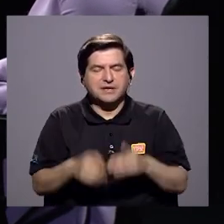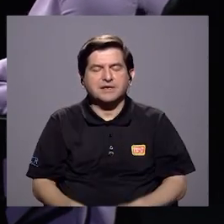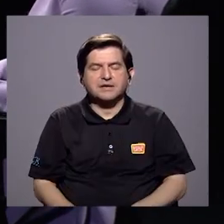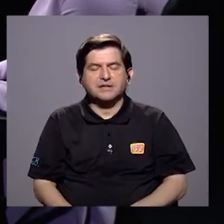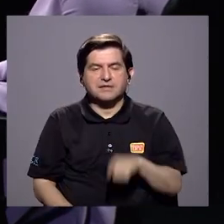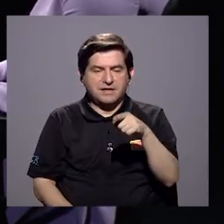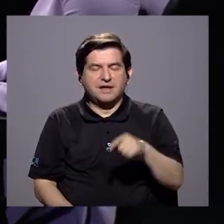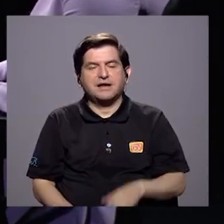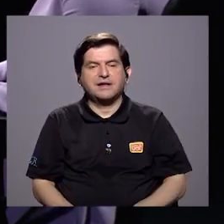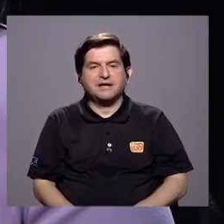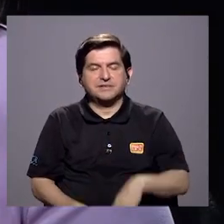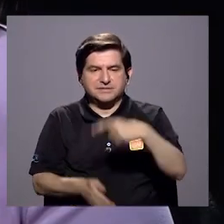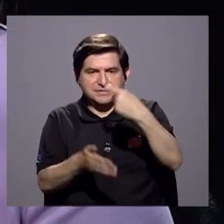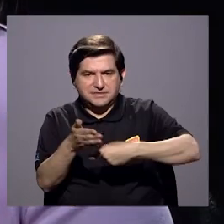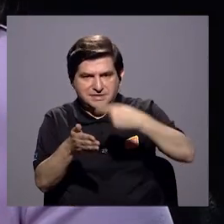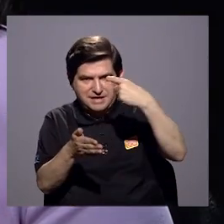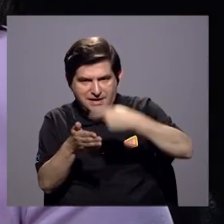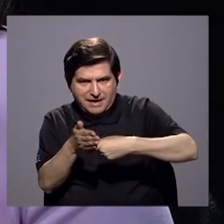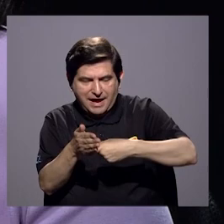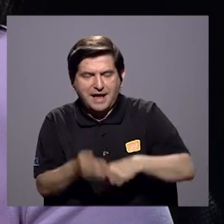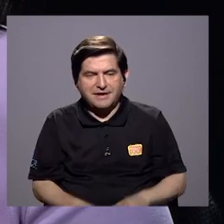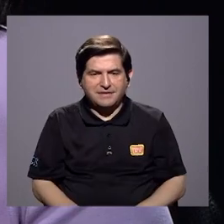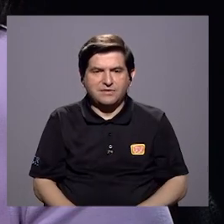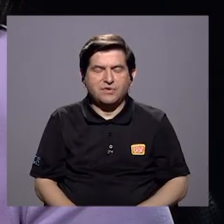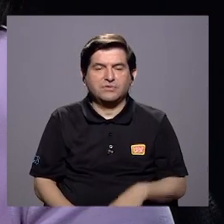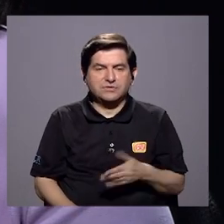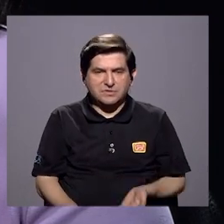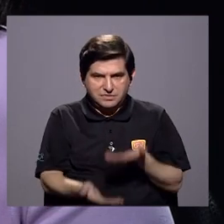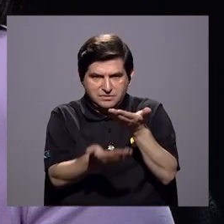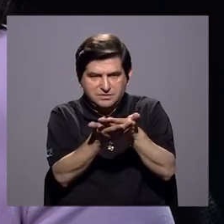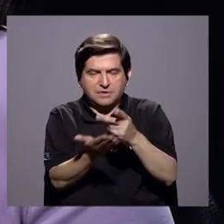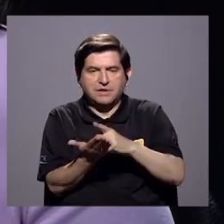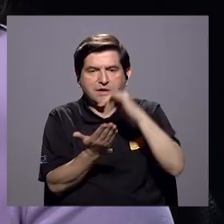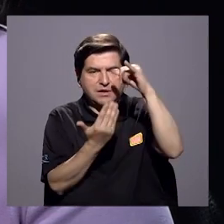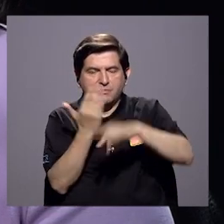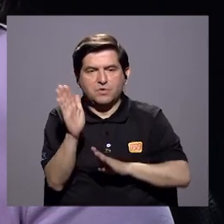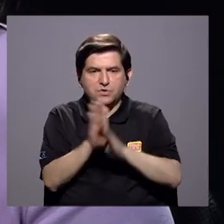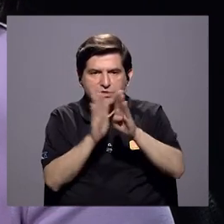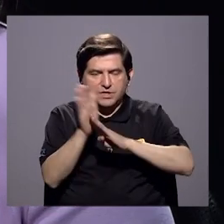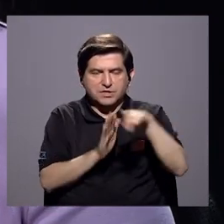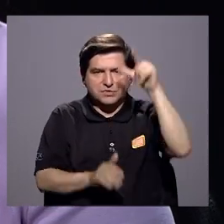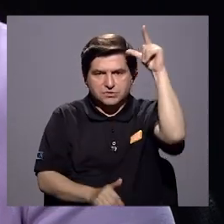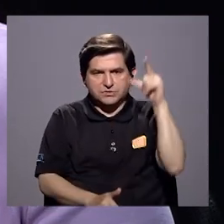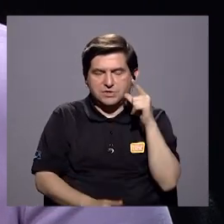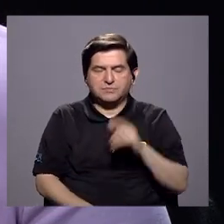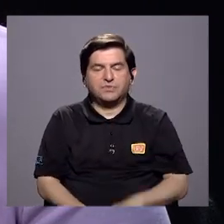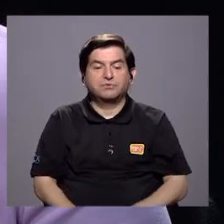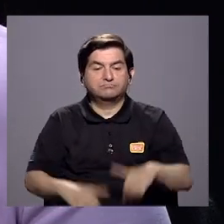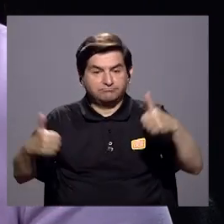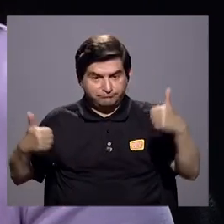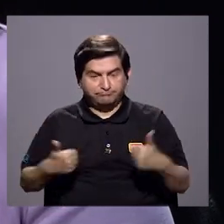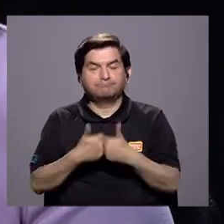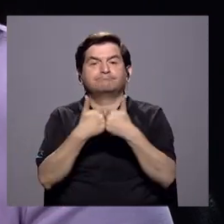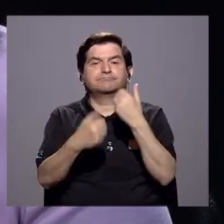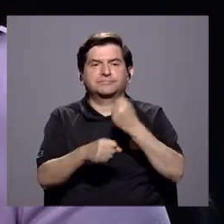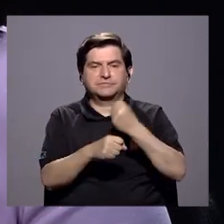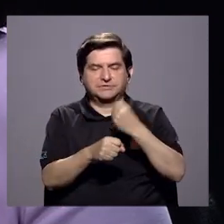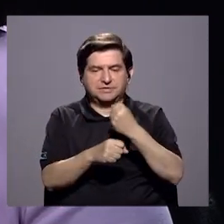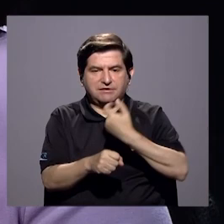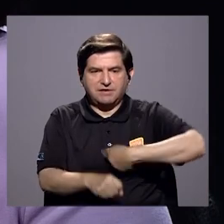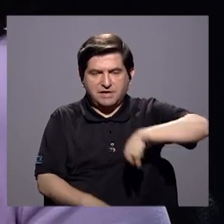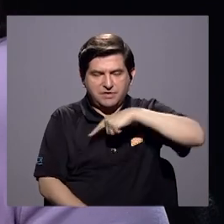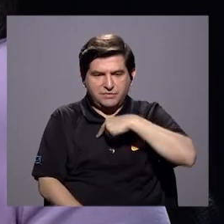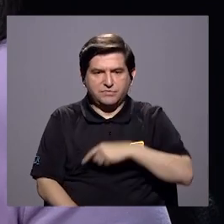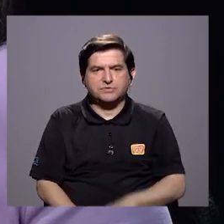concesión. Es un canon de concesión y tiene que estar destinado para proyectos de desarrollo en Limón. Gran reto, hemos trabajado, no lo